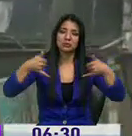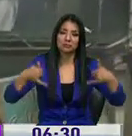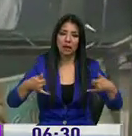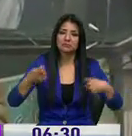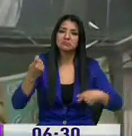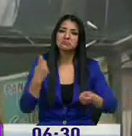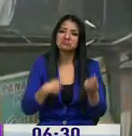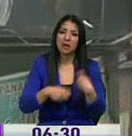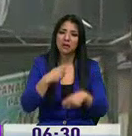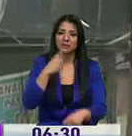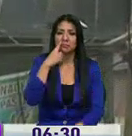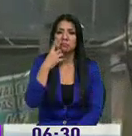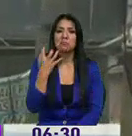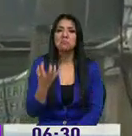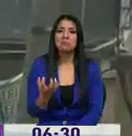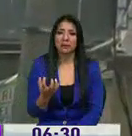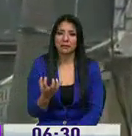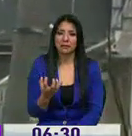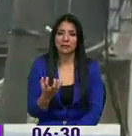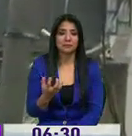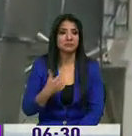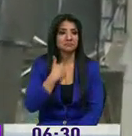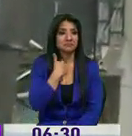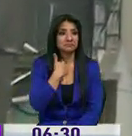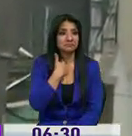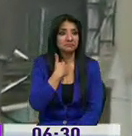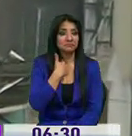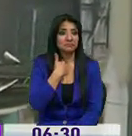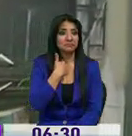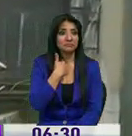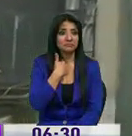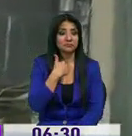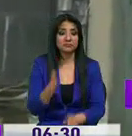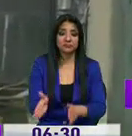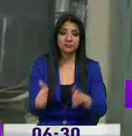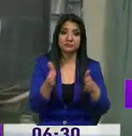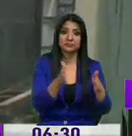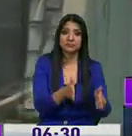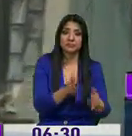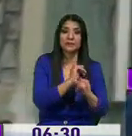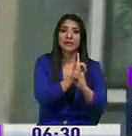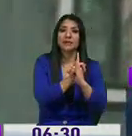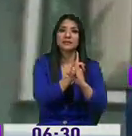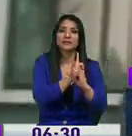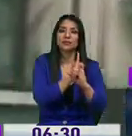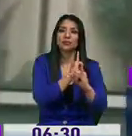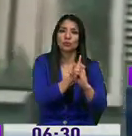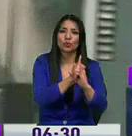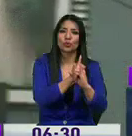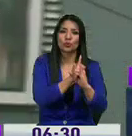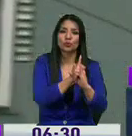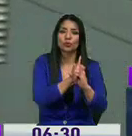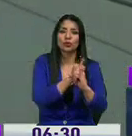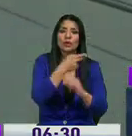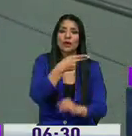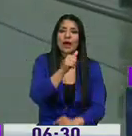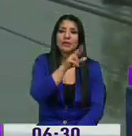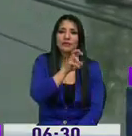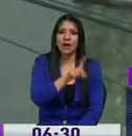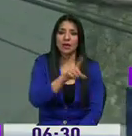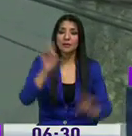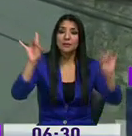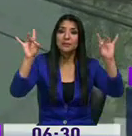efecto de la cual sale afectada la el instituto radiológico harvard todos sus ventanales